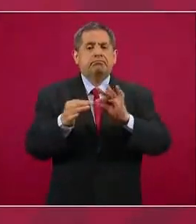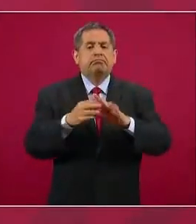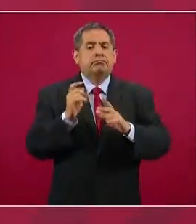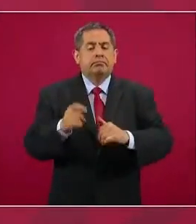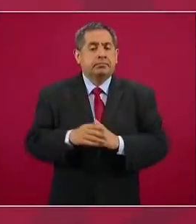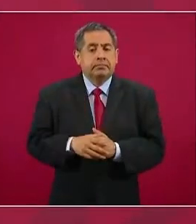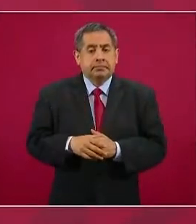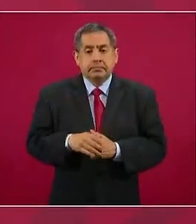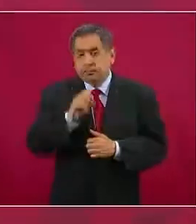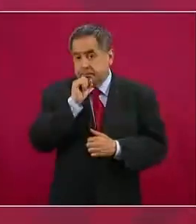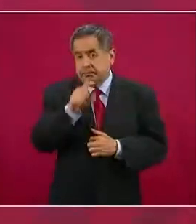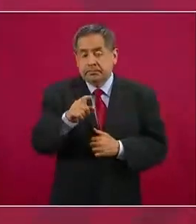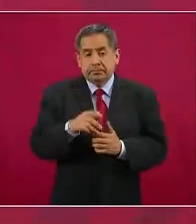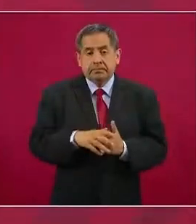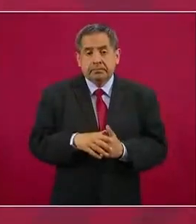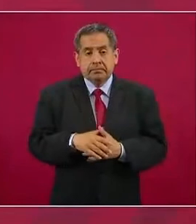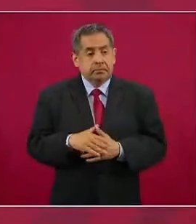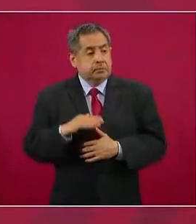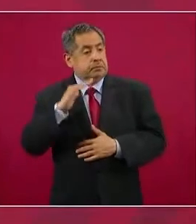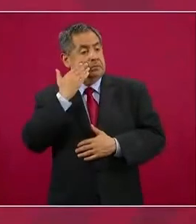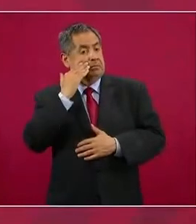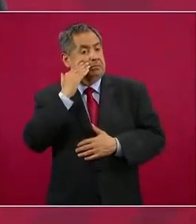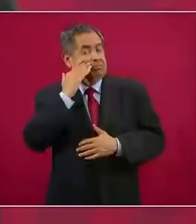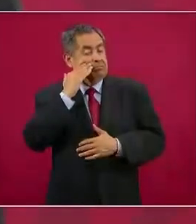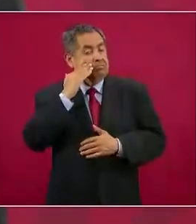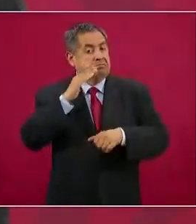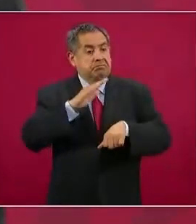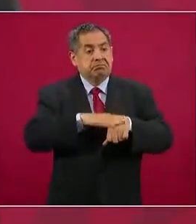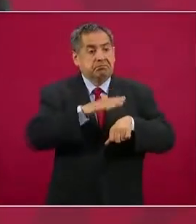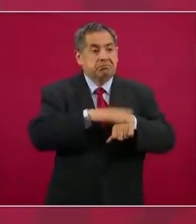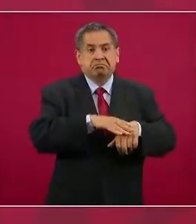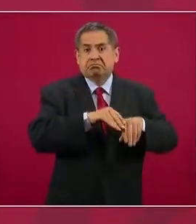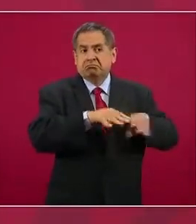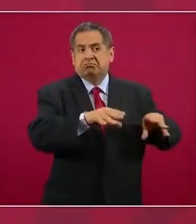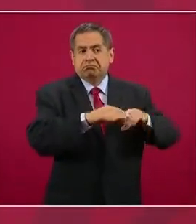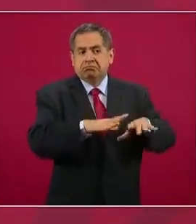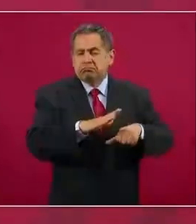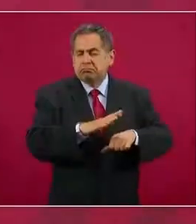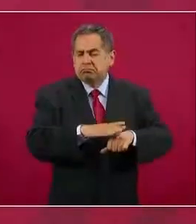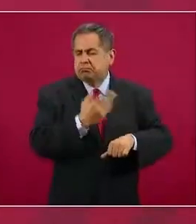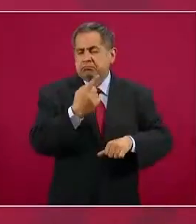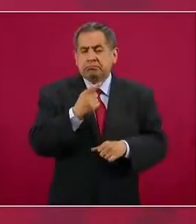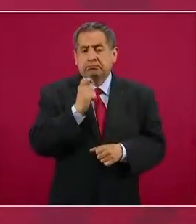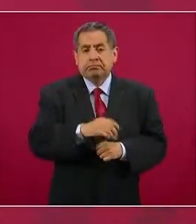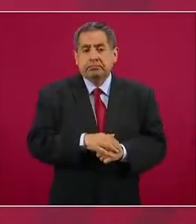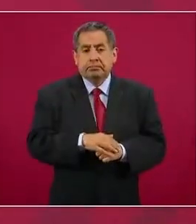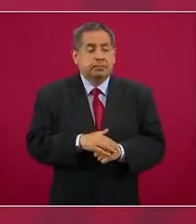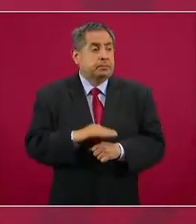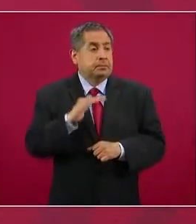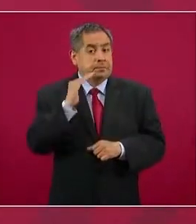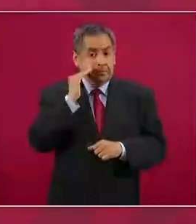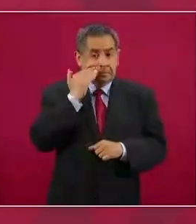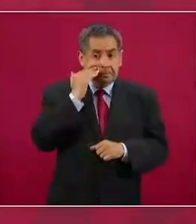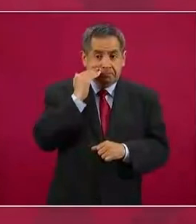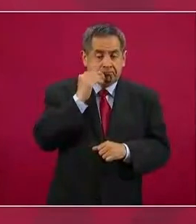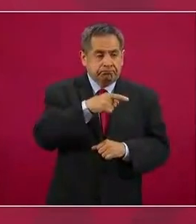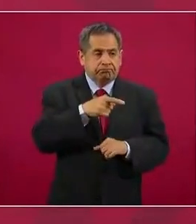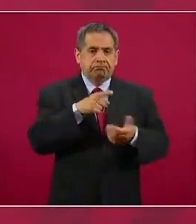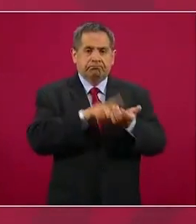pero también le gana el Face al Twitter en que en el Face hay más